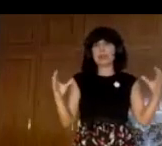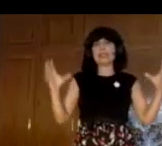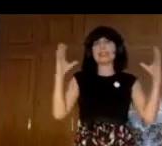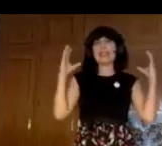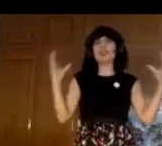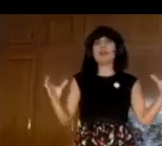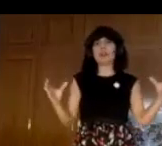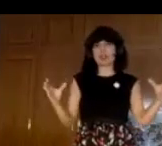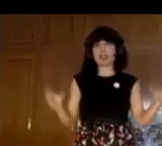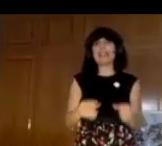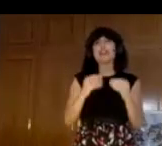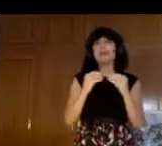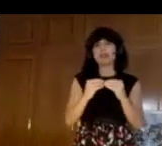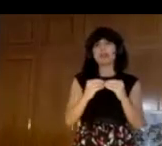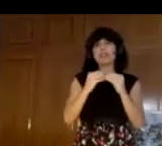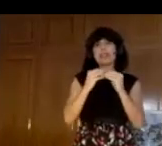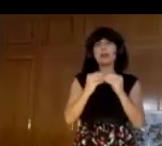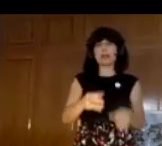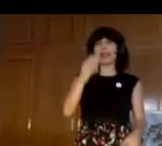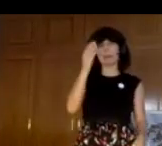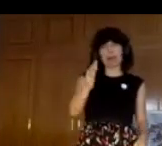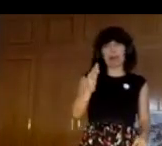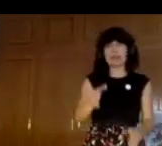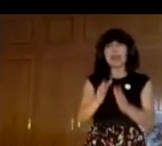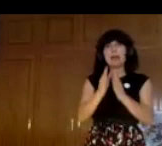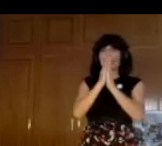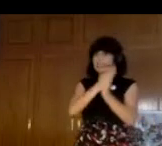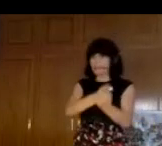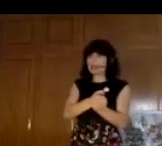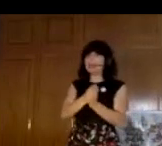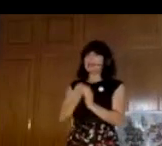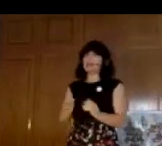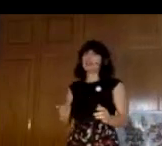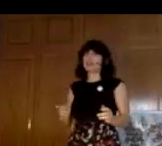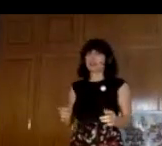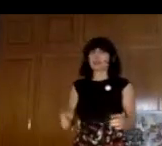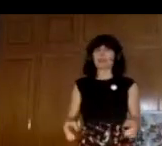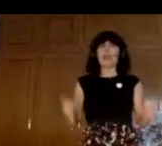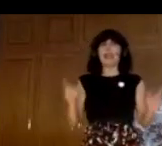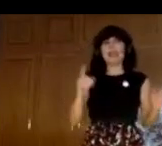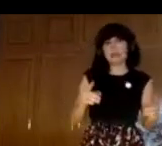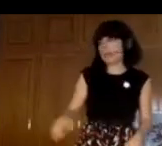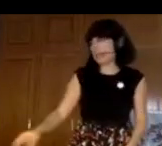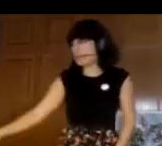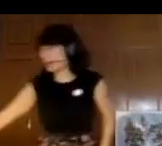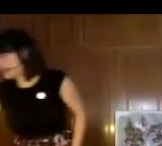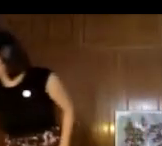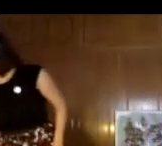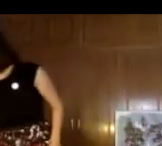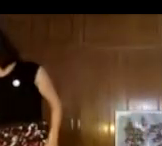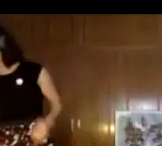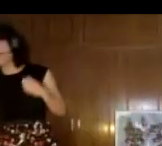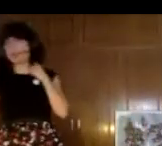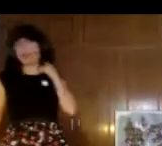tú quieres, que sean novedosos y sobre todo que tengan en cuenta las demás reglas, porque las demás reglas también son importantes. La segunda regla